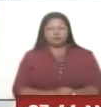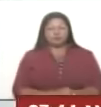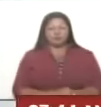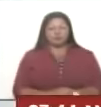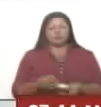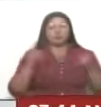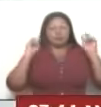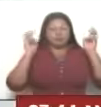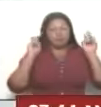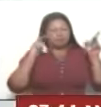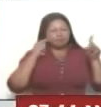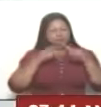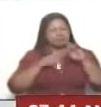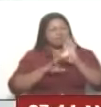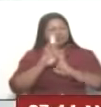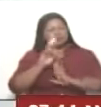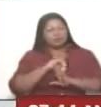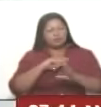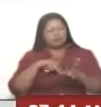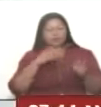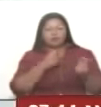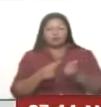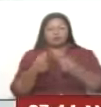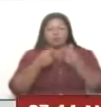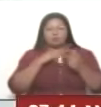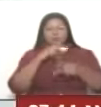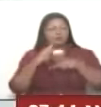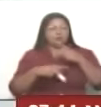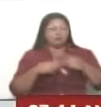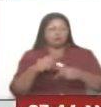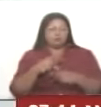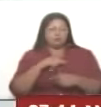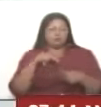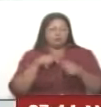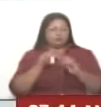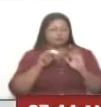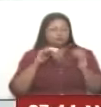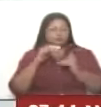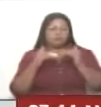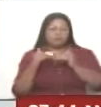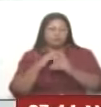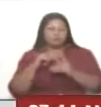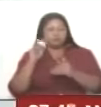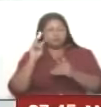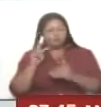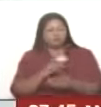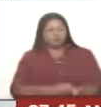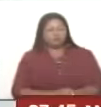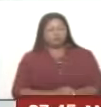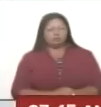crecimiento de la economía, de la producción, en términos de estabilidad macroeconómica y, por lo